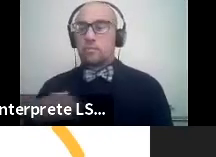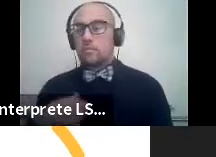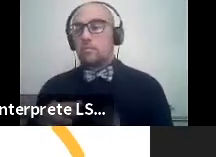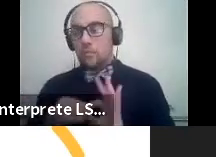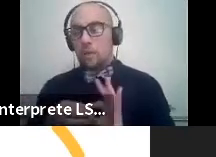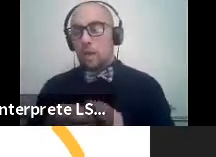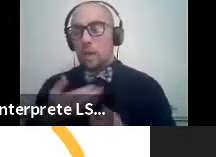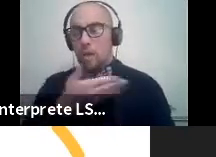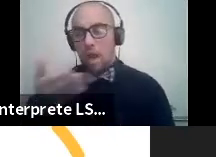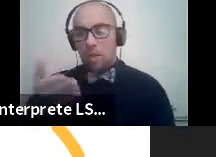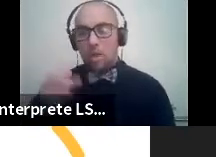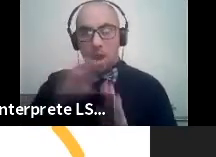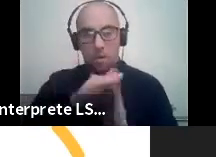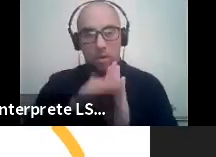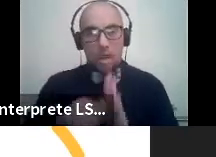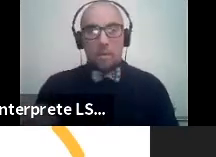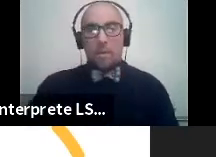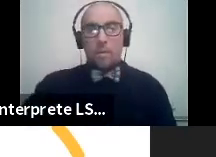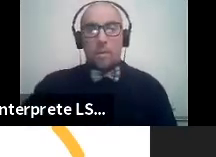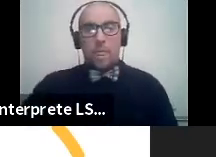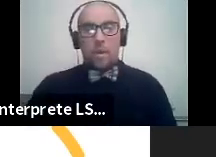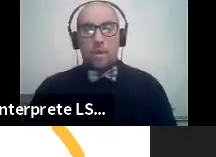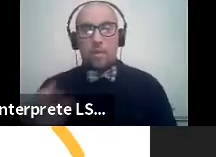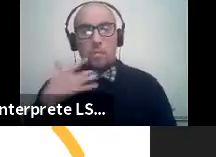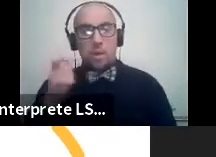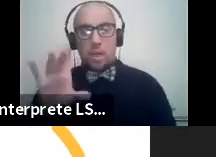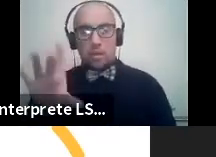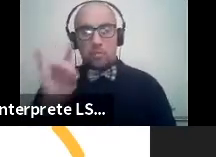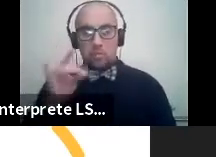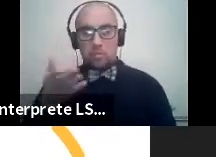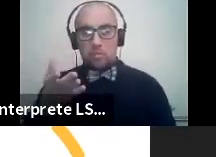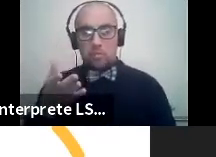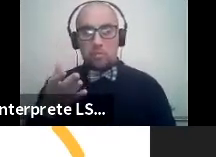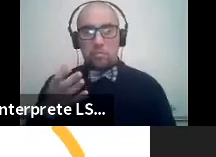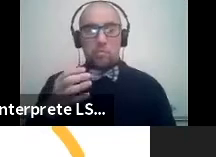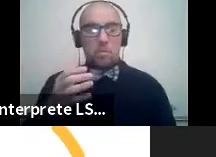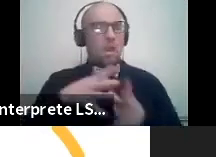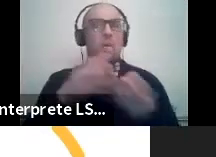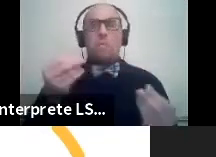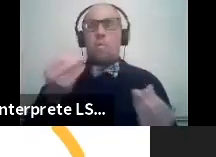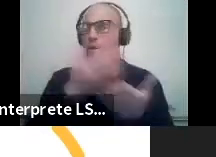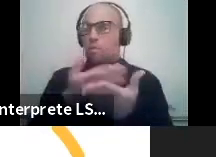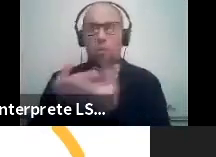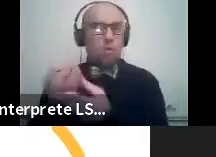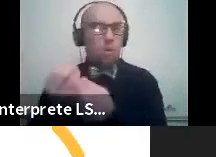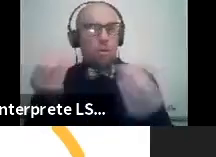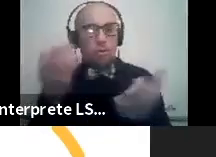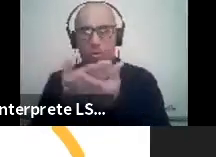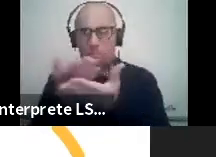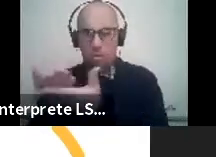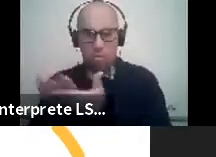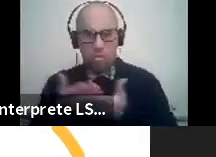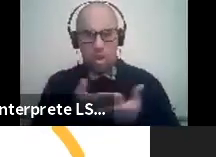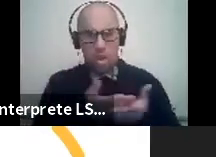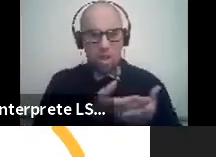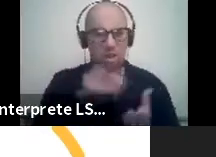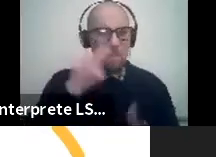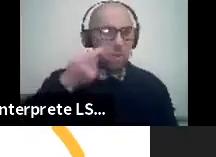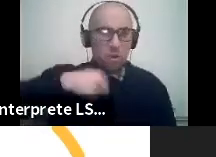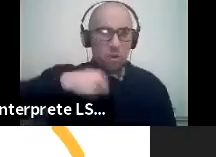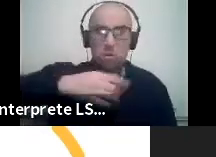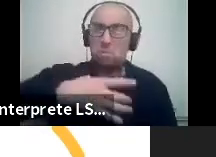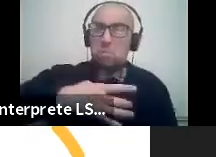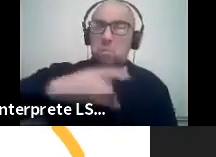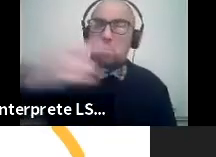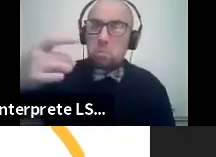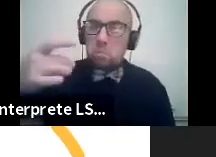Agradecemos al programa el hecho de haber sido seleccionados entre tantos buenos proyectos, lo que nos dio el